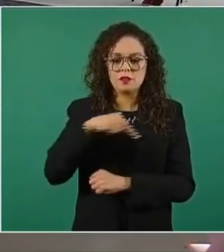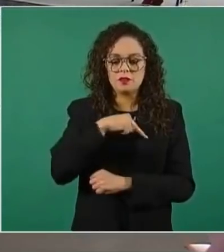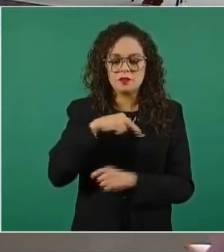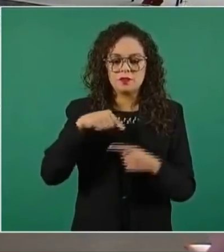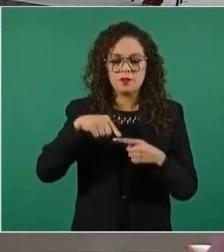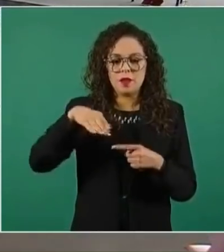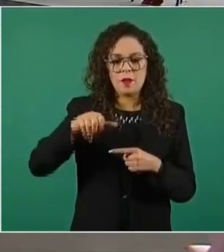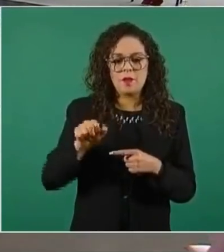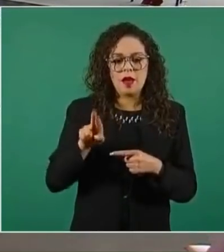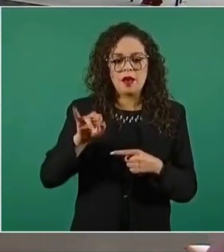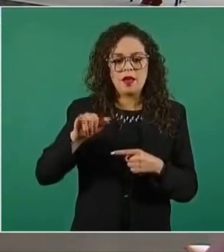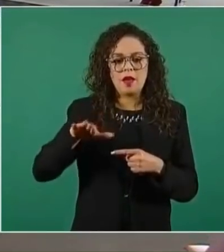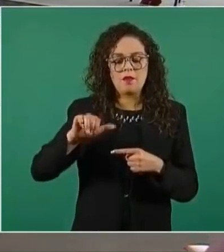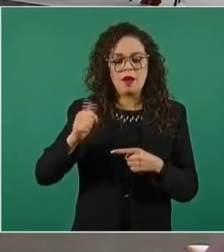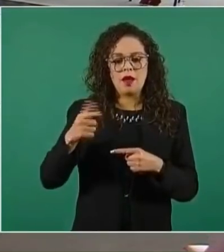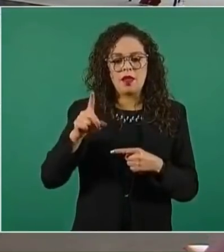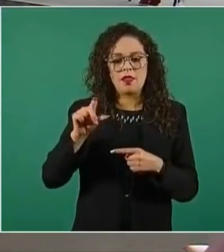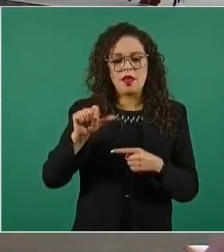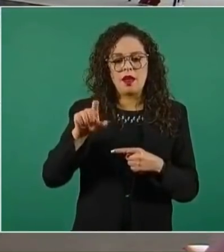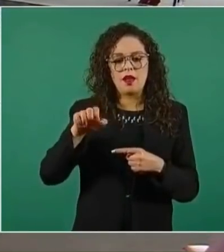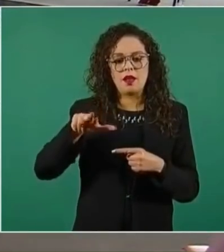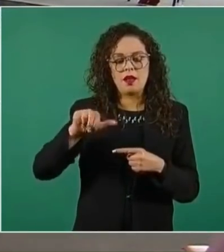Magdalena Huerta Vázquez,